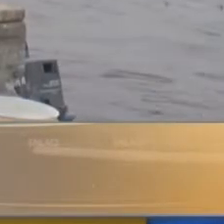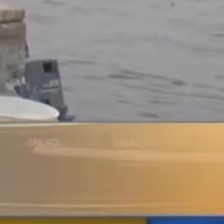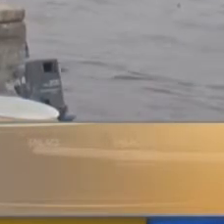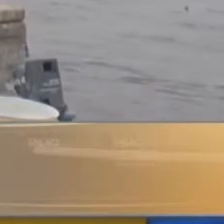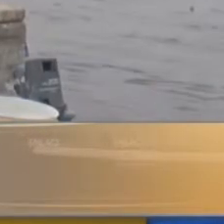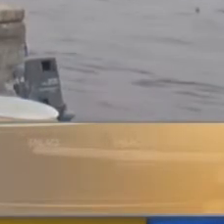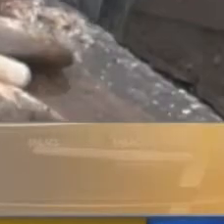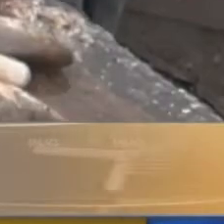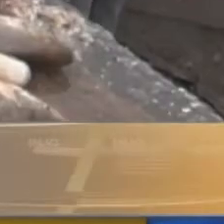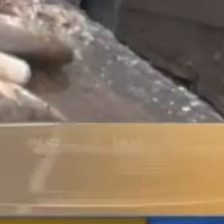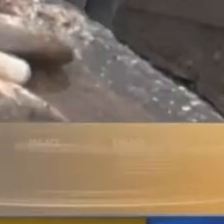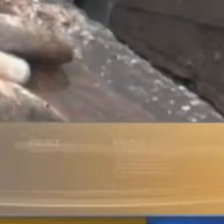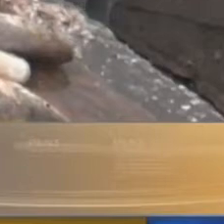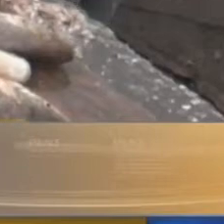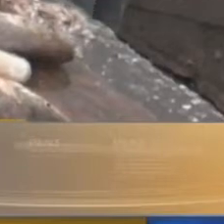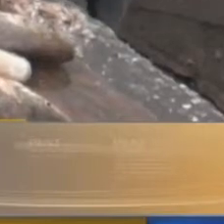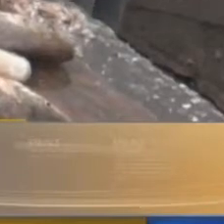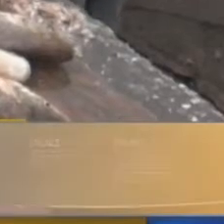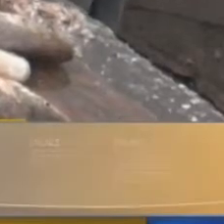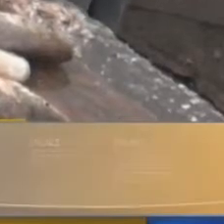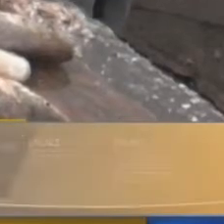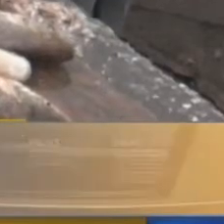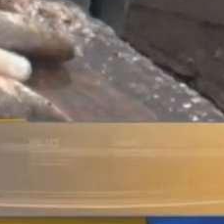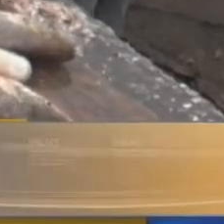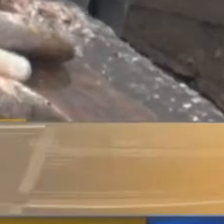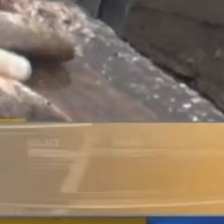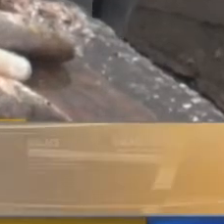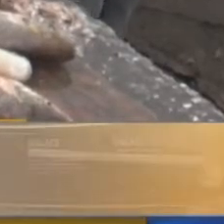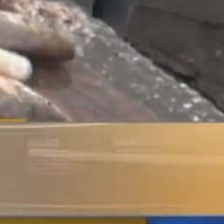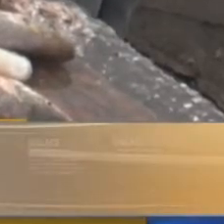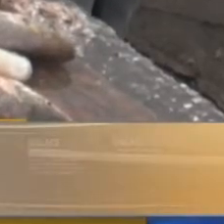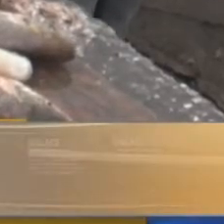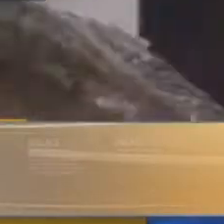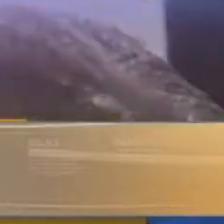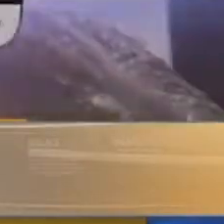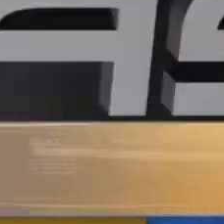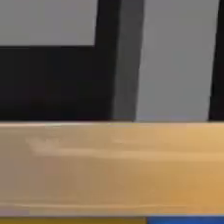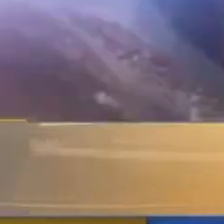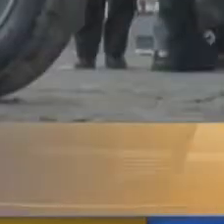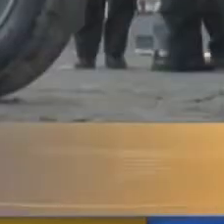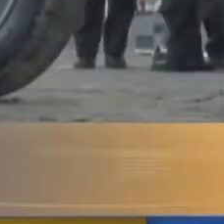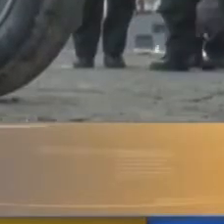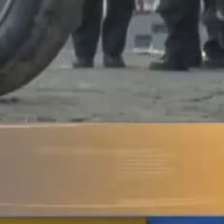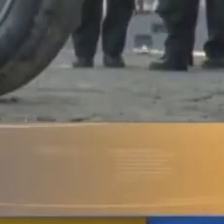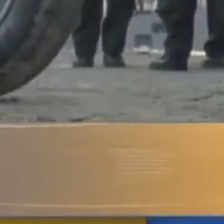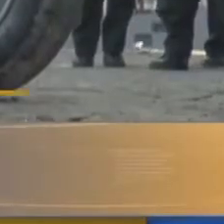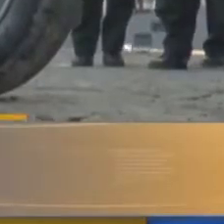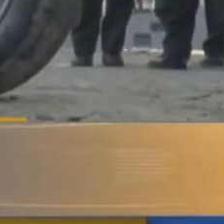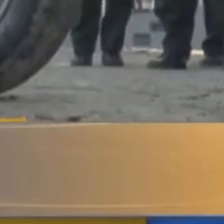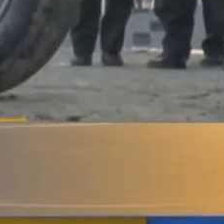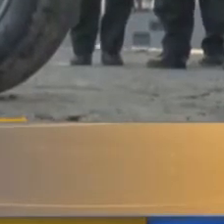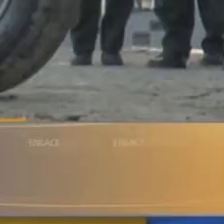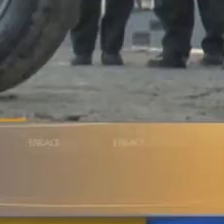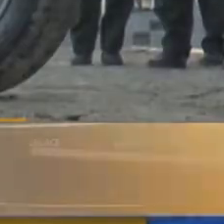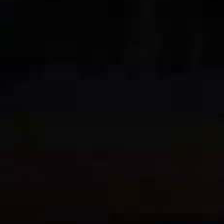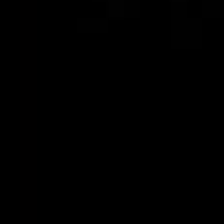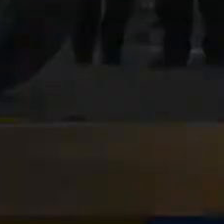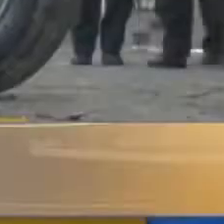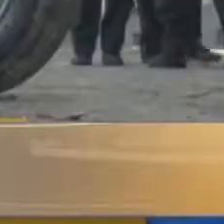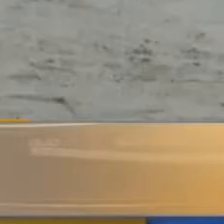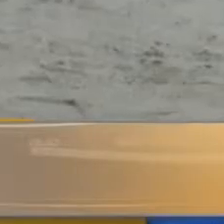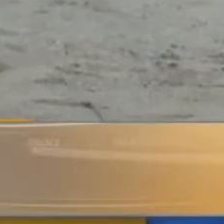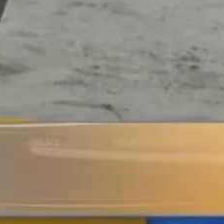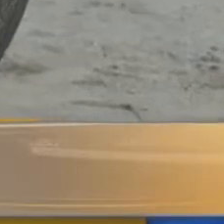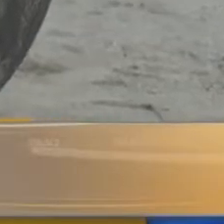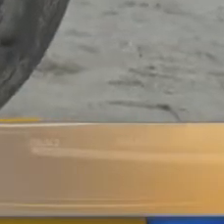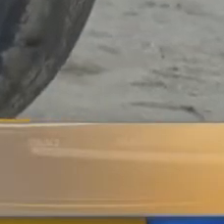río Magdalena. Pescadores y compradores en el sector del muelle mueven este mercado en la ciudad. En los deportes, programada para el próximo 20